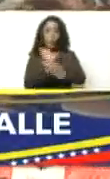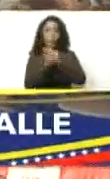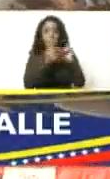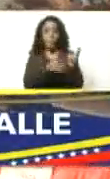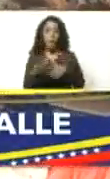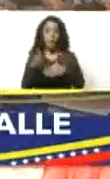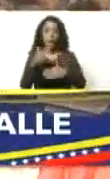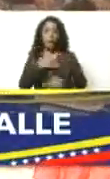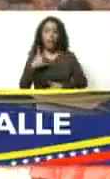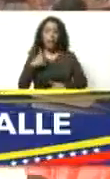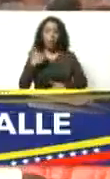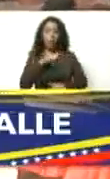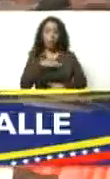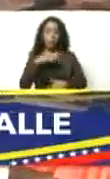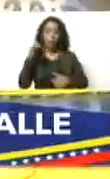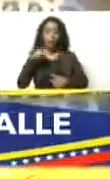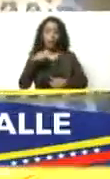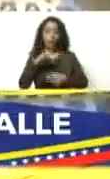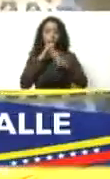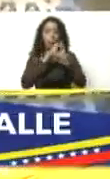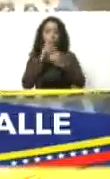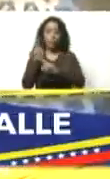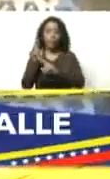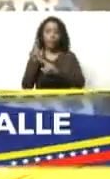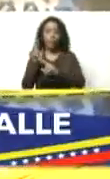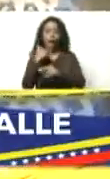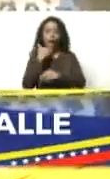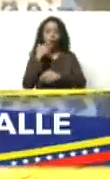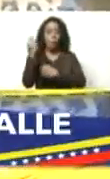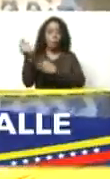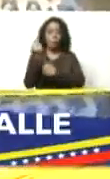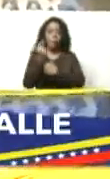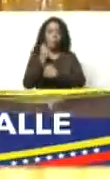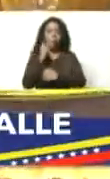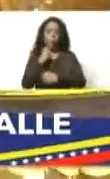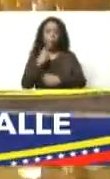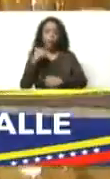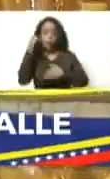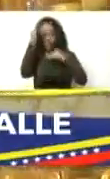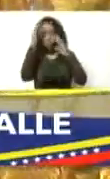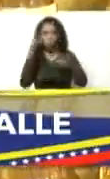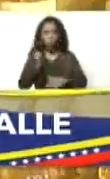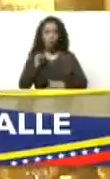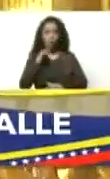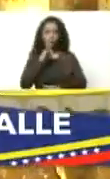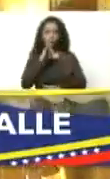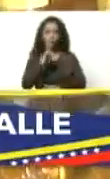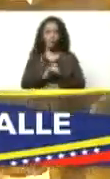quiera conocer, estamos aquí para responder y para estar atentos a cualquier información.